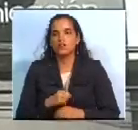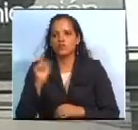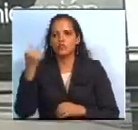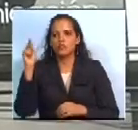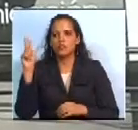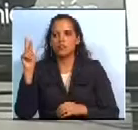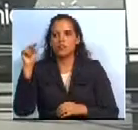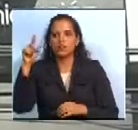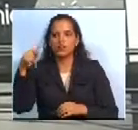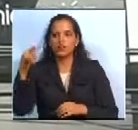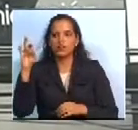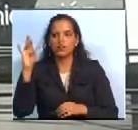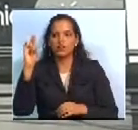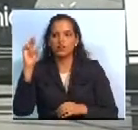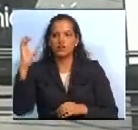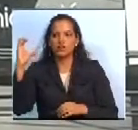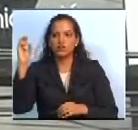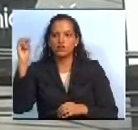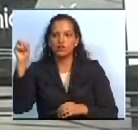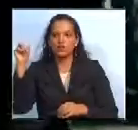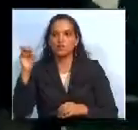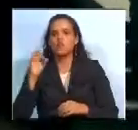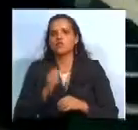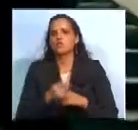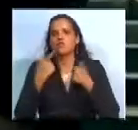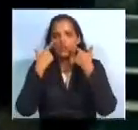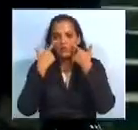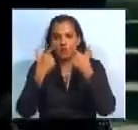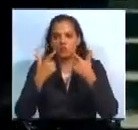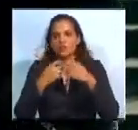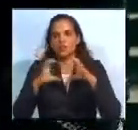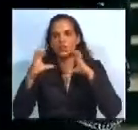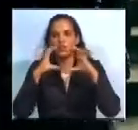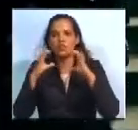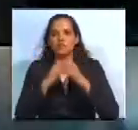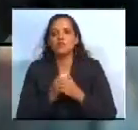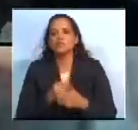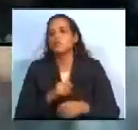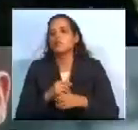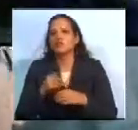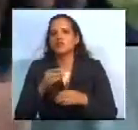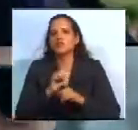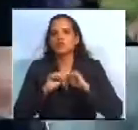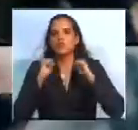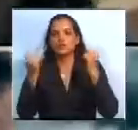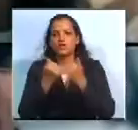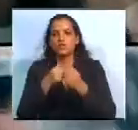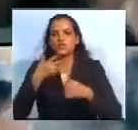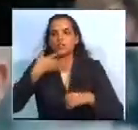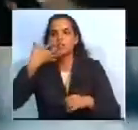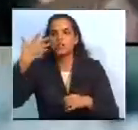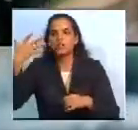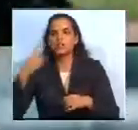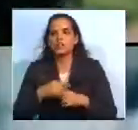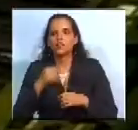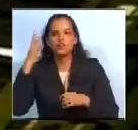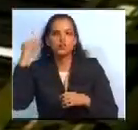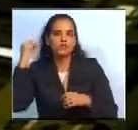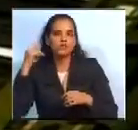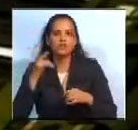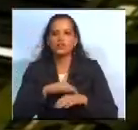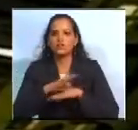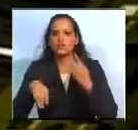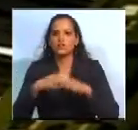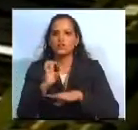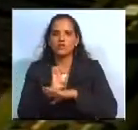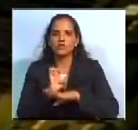La Superintendencia de la Información y de la Comunicación, Supercom, se encuentra socializando el concierto para disfrutar de la música nacional. La